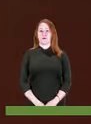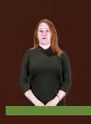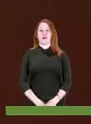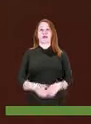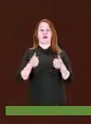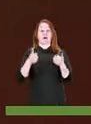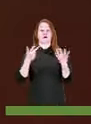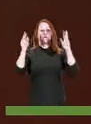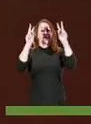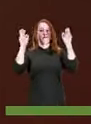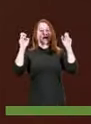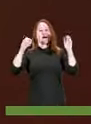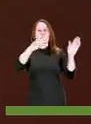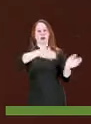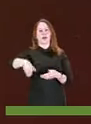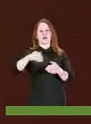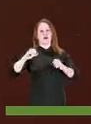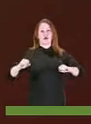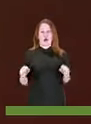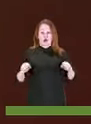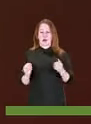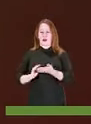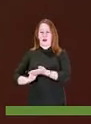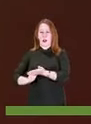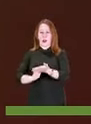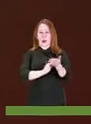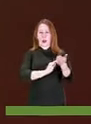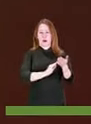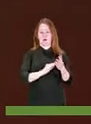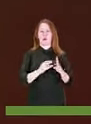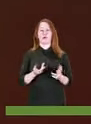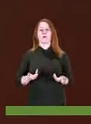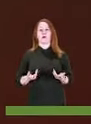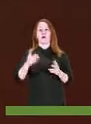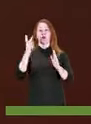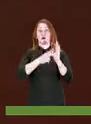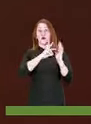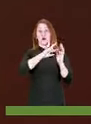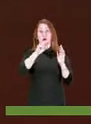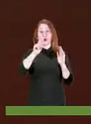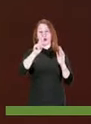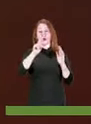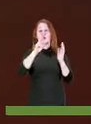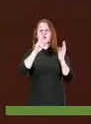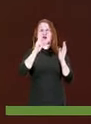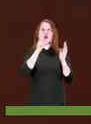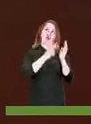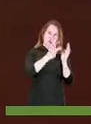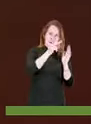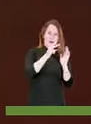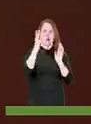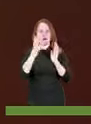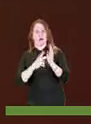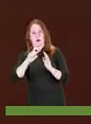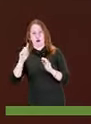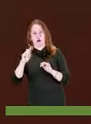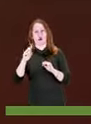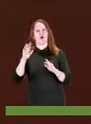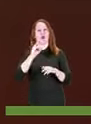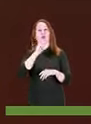Bueno, el tema de las calles de Bogotá y su mantenimiento. Durante el año 2021 y 2020 y 2021, el IDU tuvo una serie